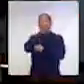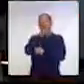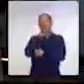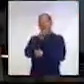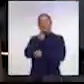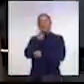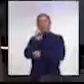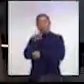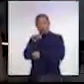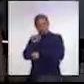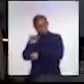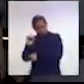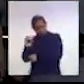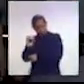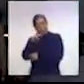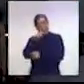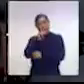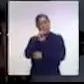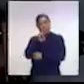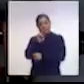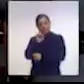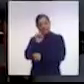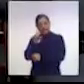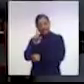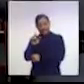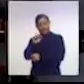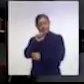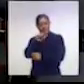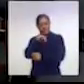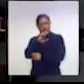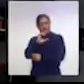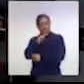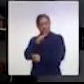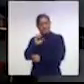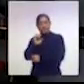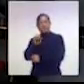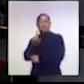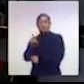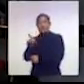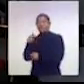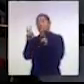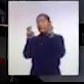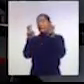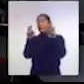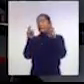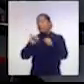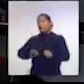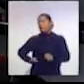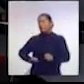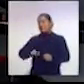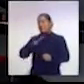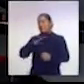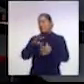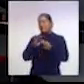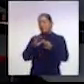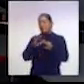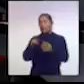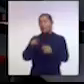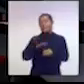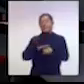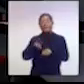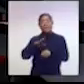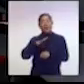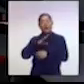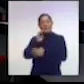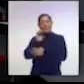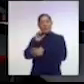Pérez Sánchez, que en esta ocasión nos va a platicar un tema muy interesante, sobre todo porque, bueno, pues hay unas becas muy, muy atractivas que